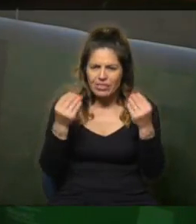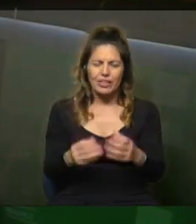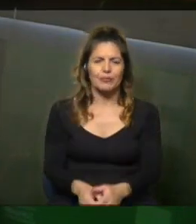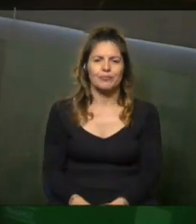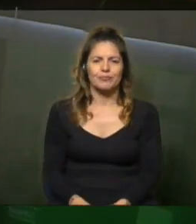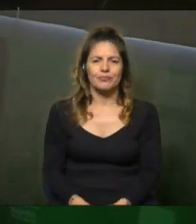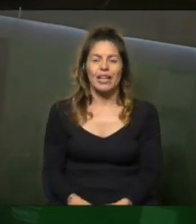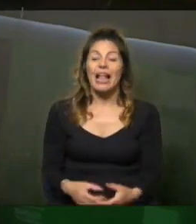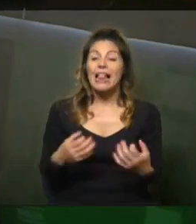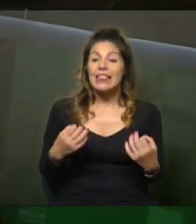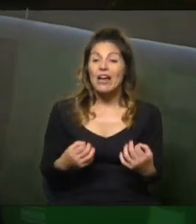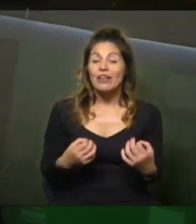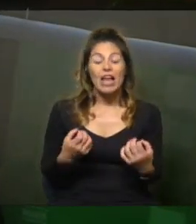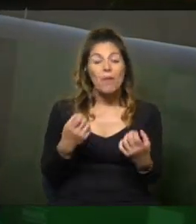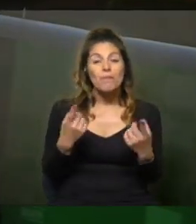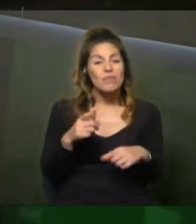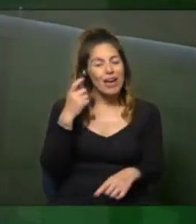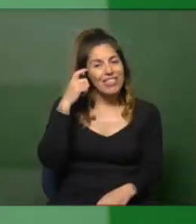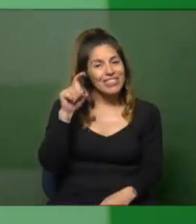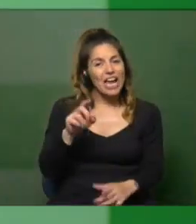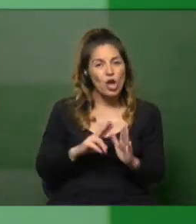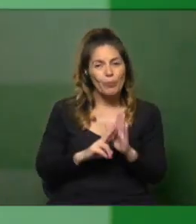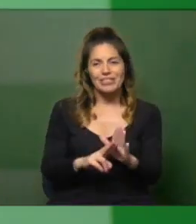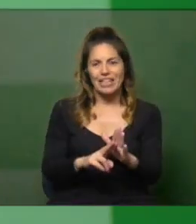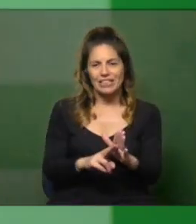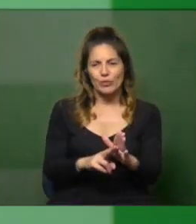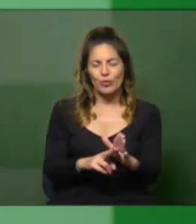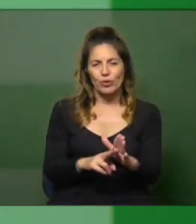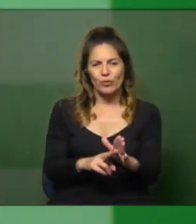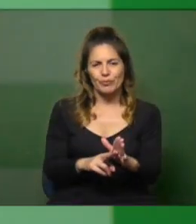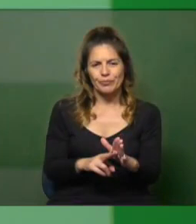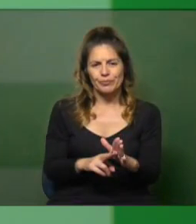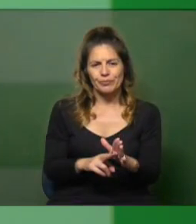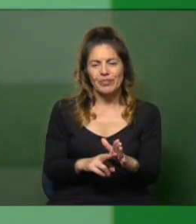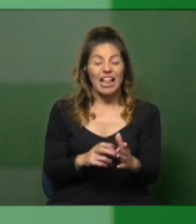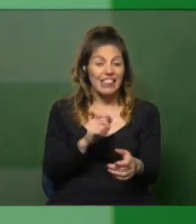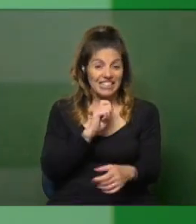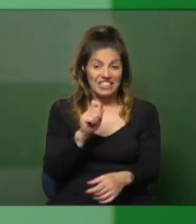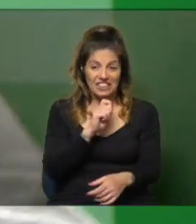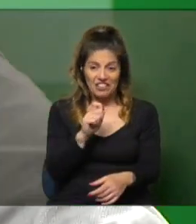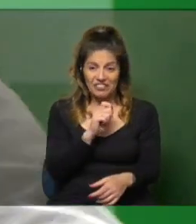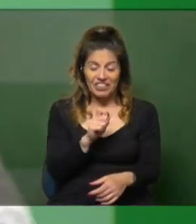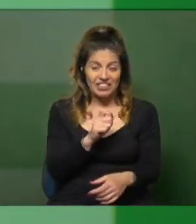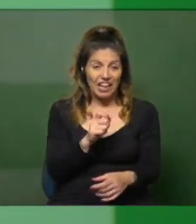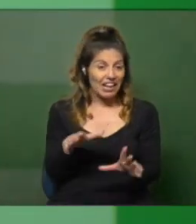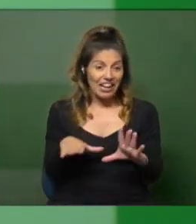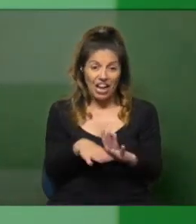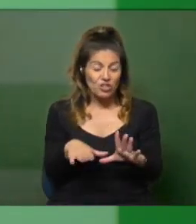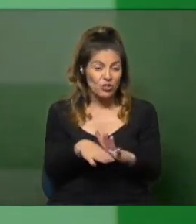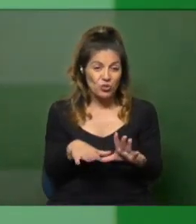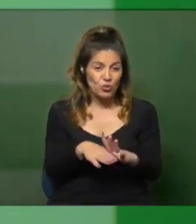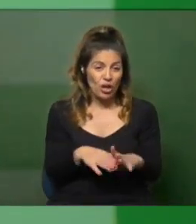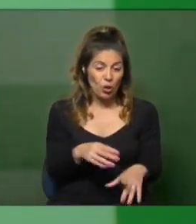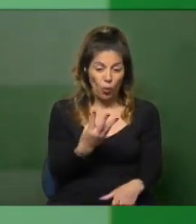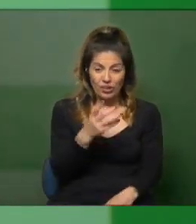yo la verdad que me quedé con esa misma idea tuya de de lo representativo de las entrevistas no es absolutamente casual que agarró a